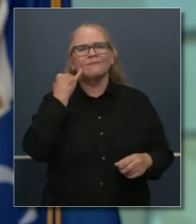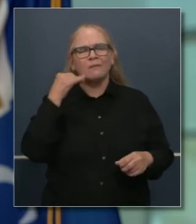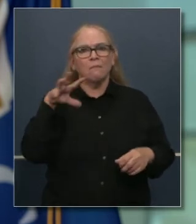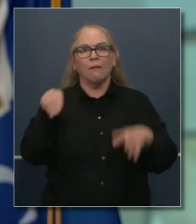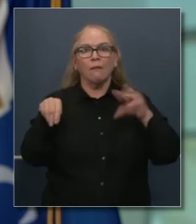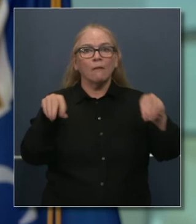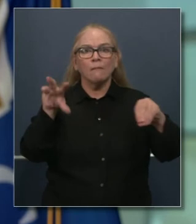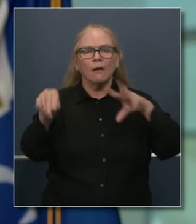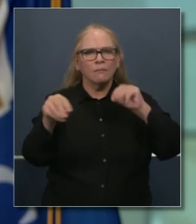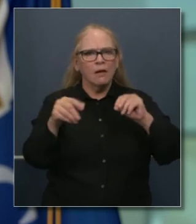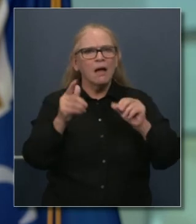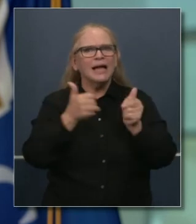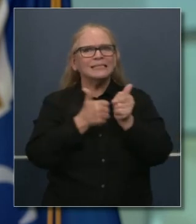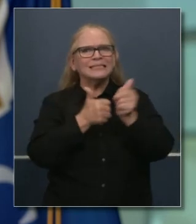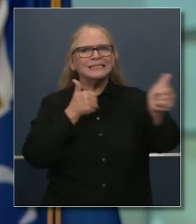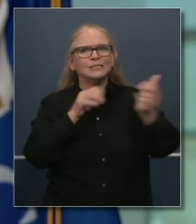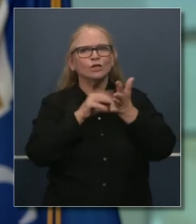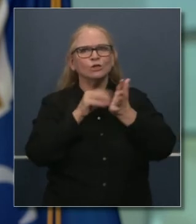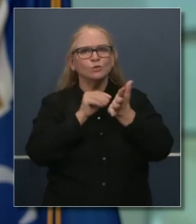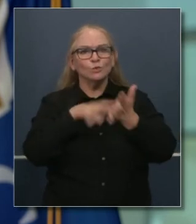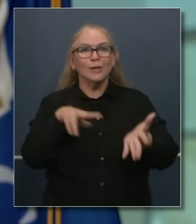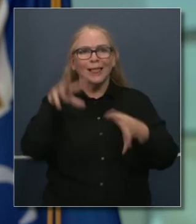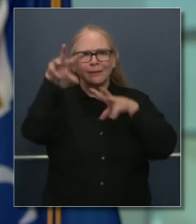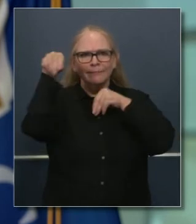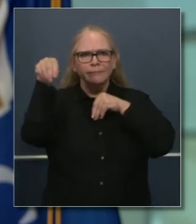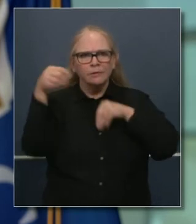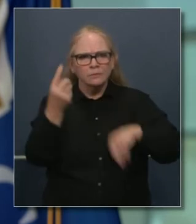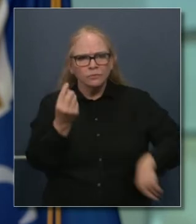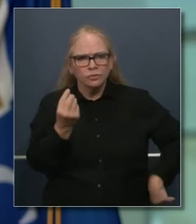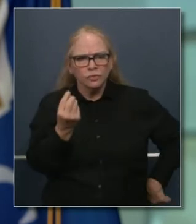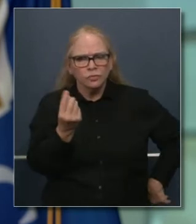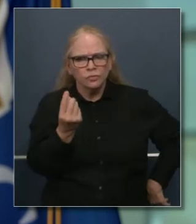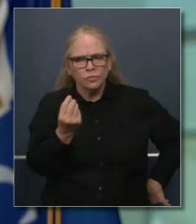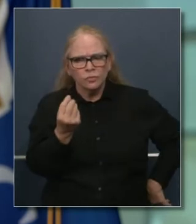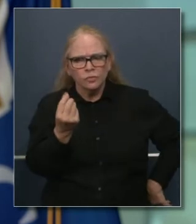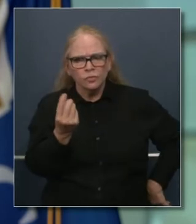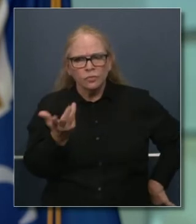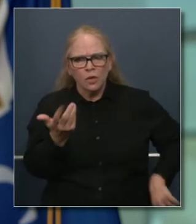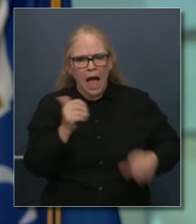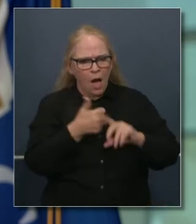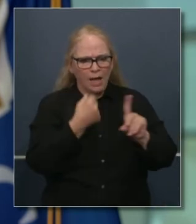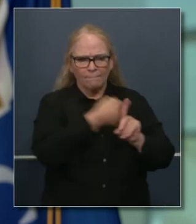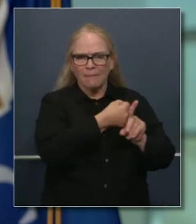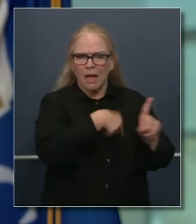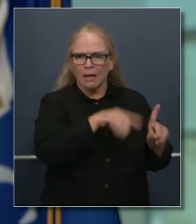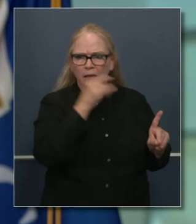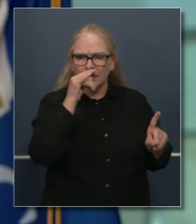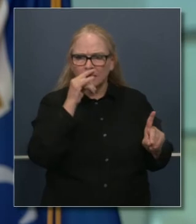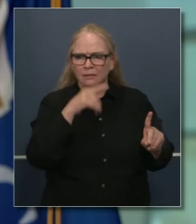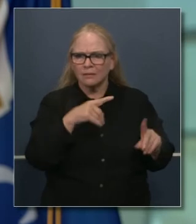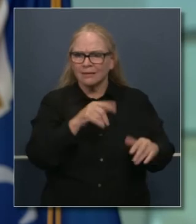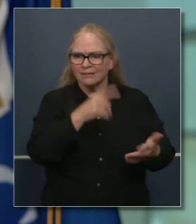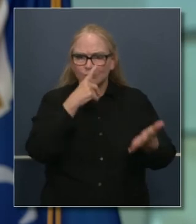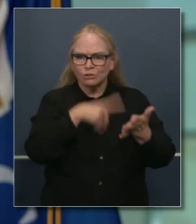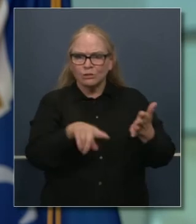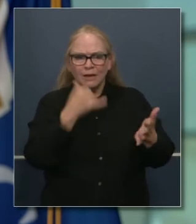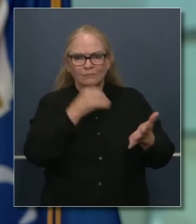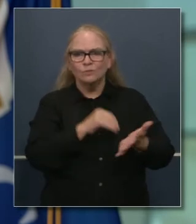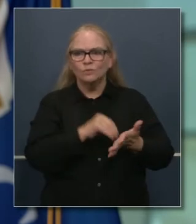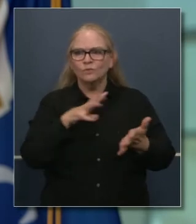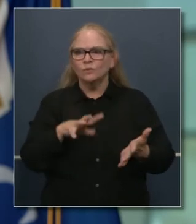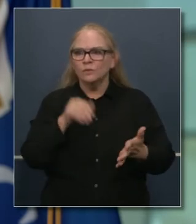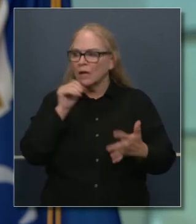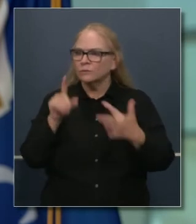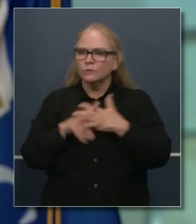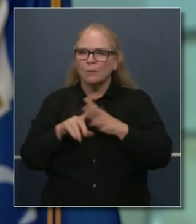personas que están tomando clases a distancias osea va a haber alguna renuncia a algún descargo